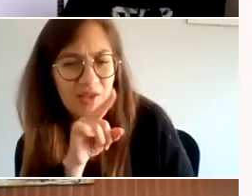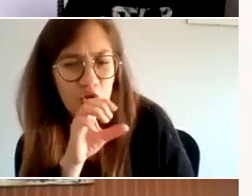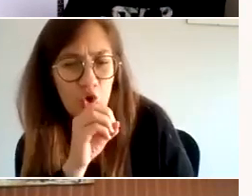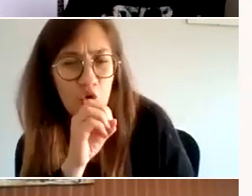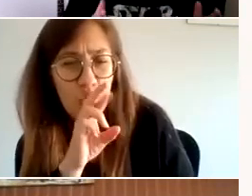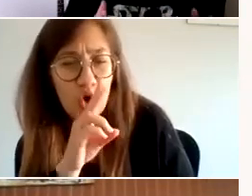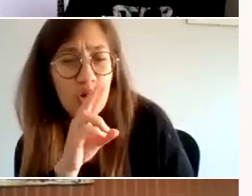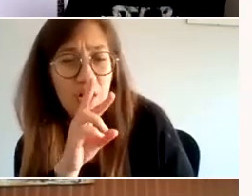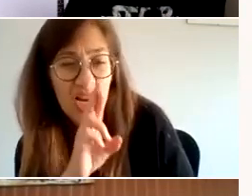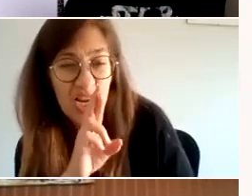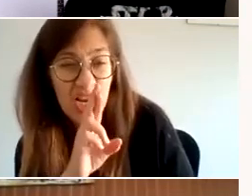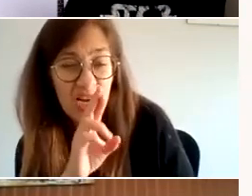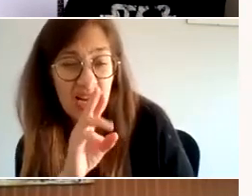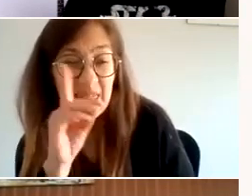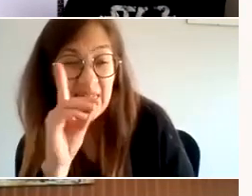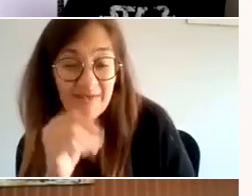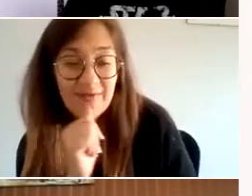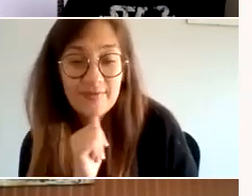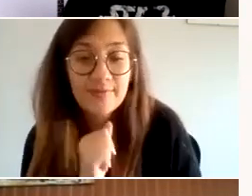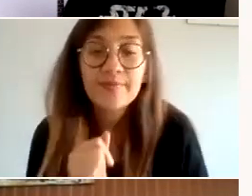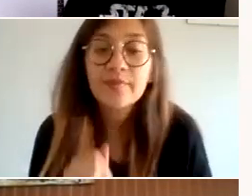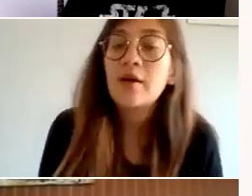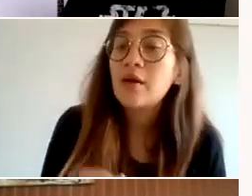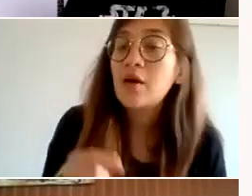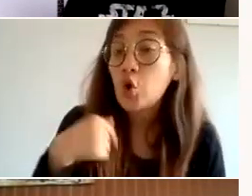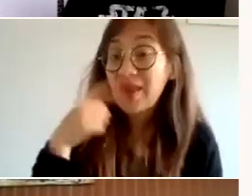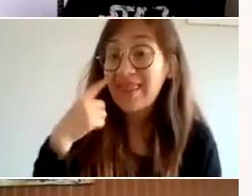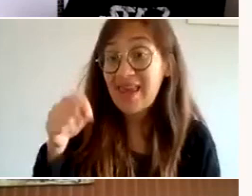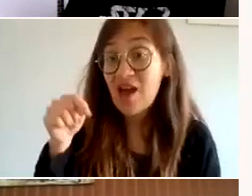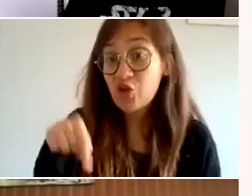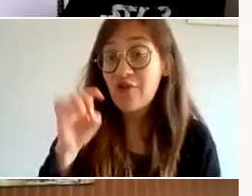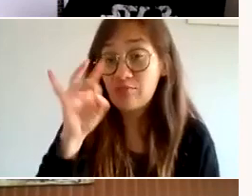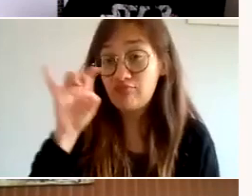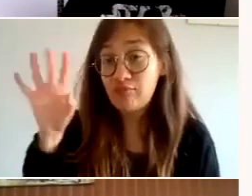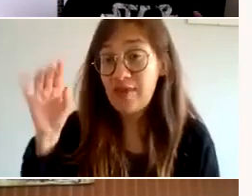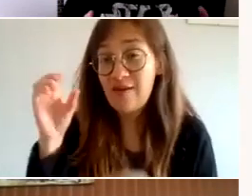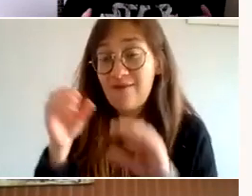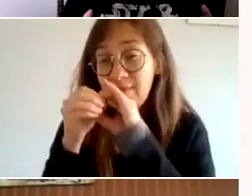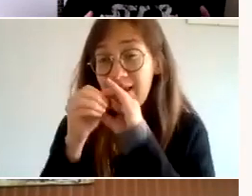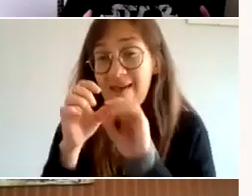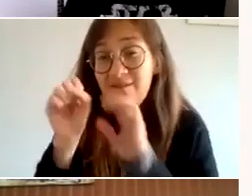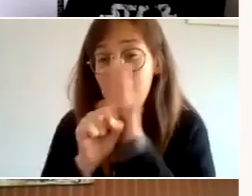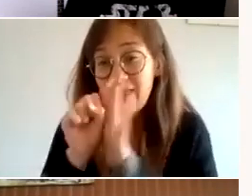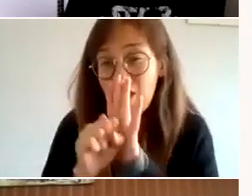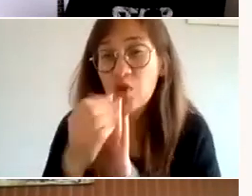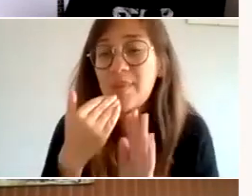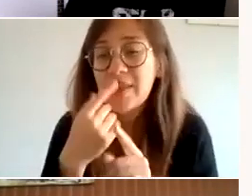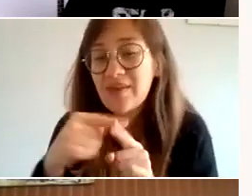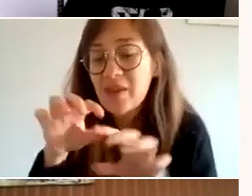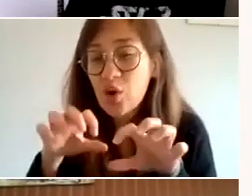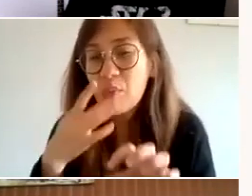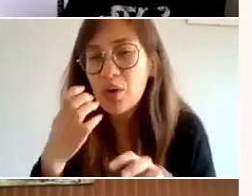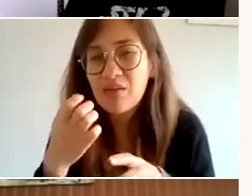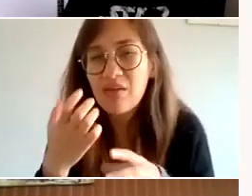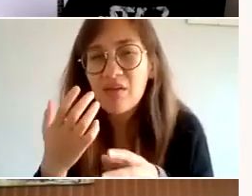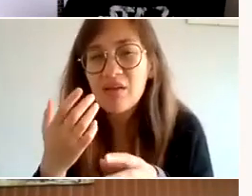hoy sí voy a dedicarme a poder subir los videos y el material a la plataforma, porque estoy recién viendo cómo